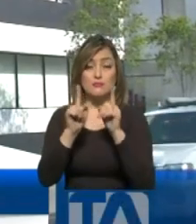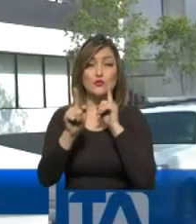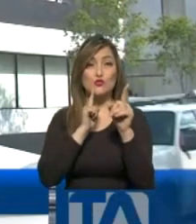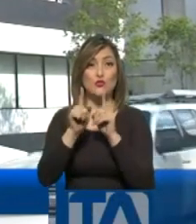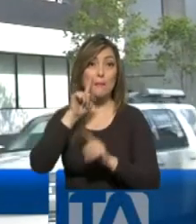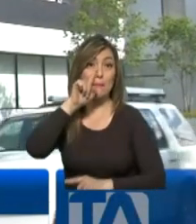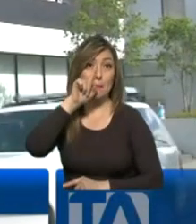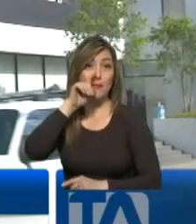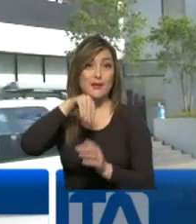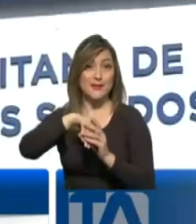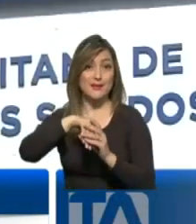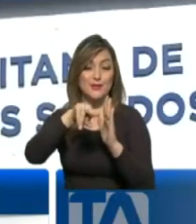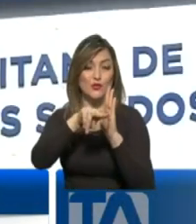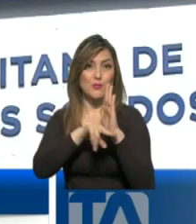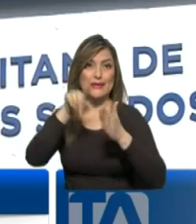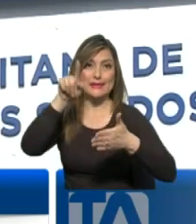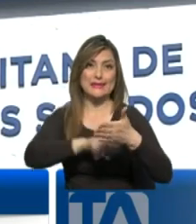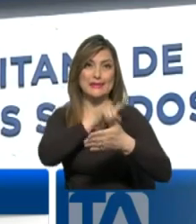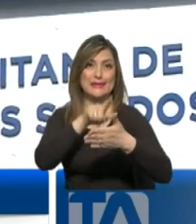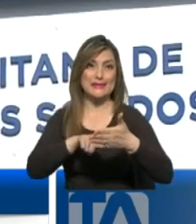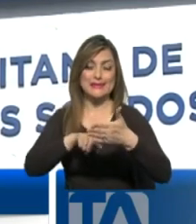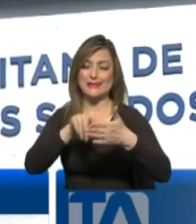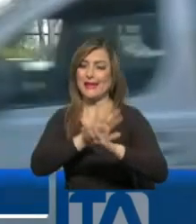sus funcionarios, la normativa fue dada